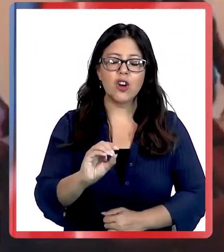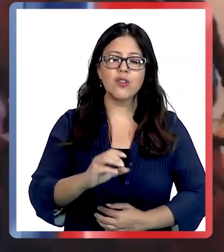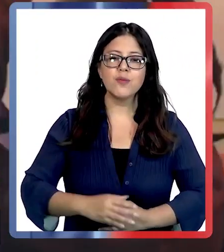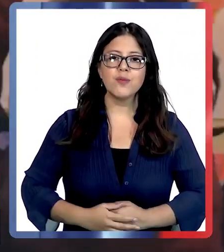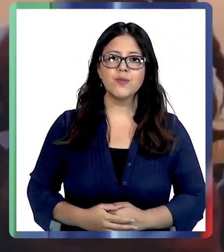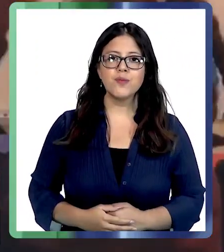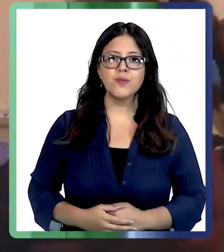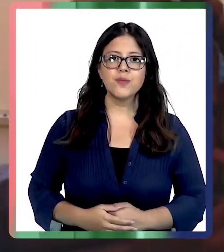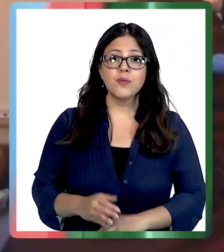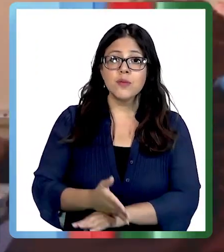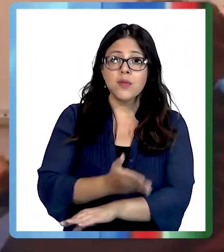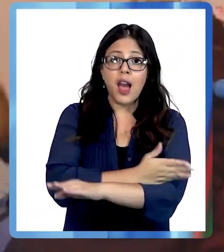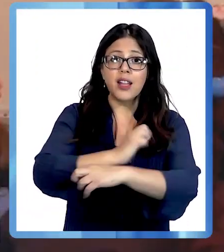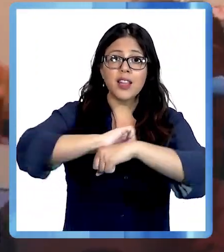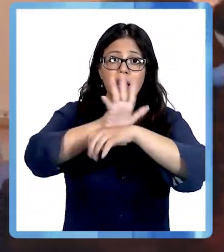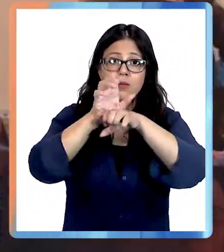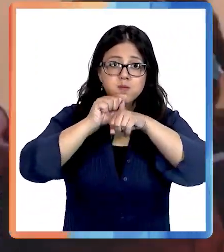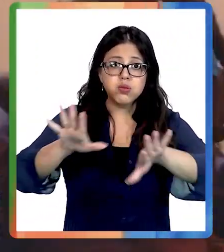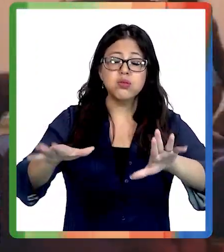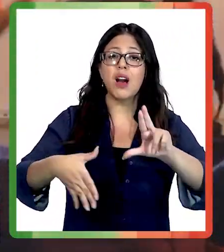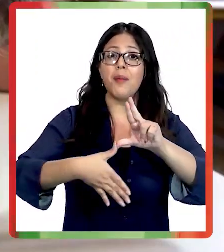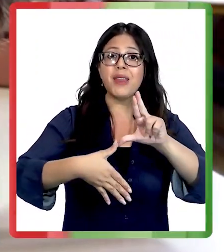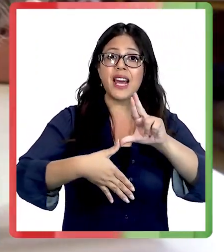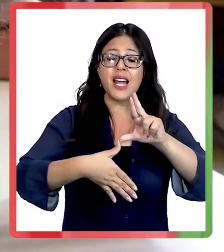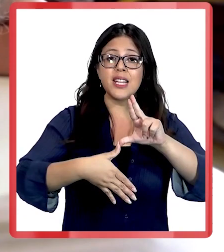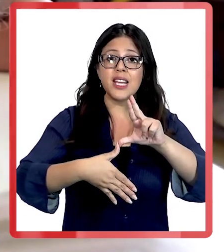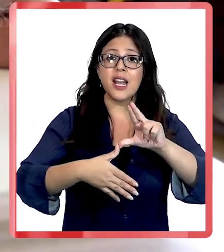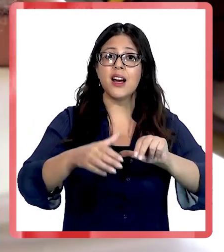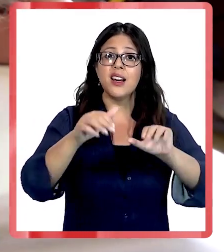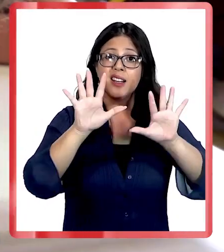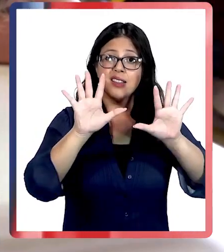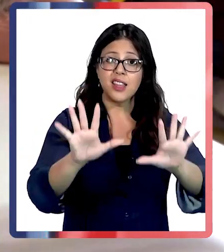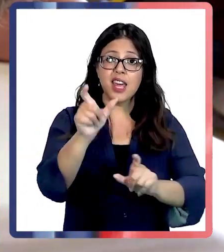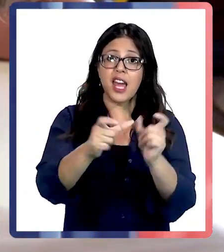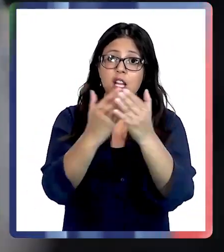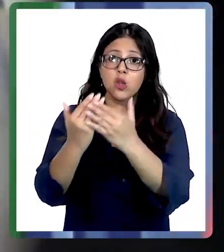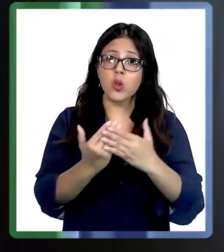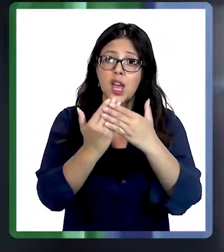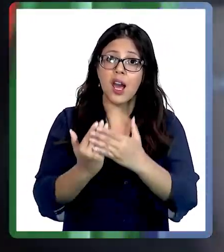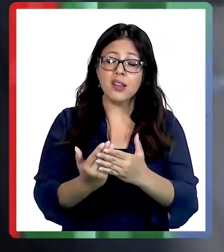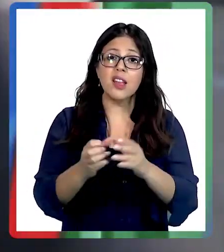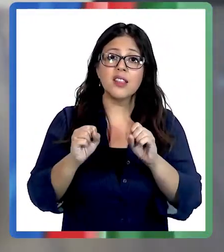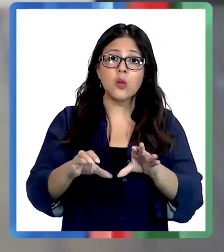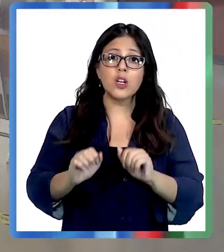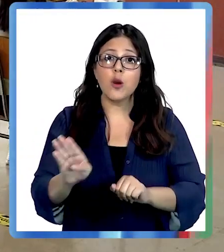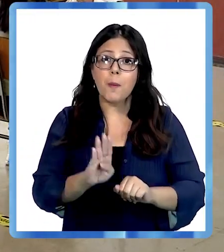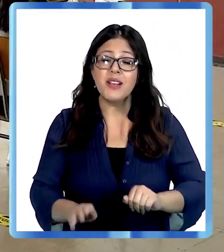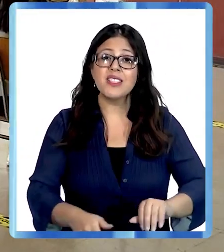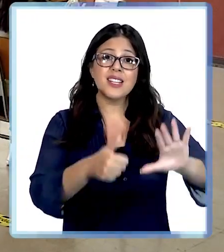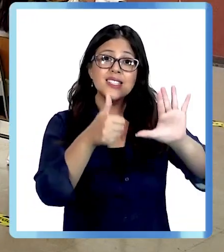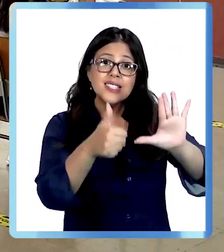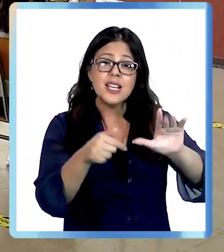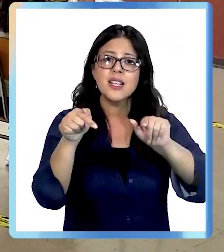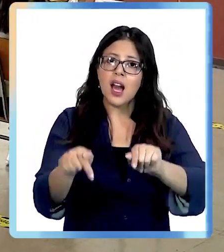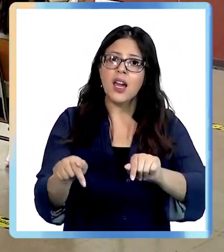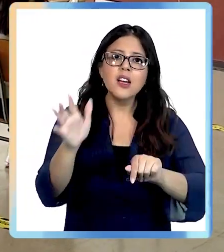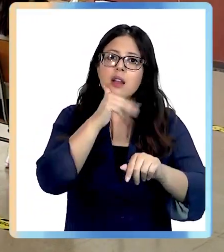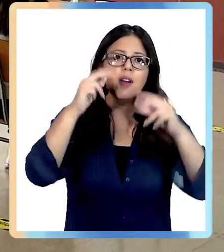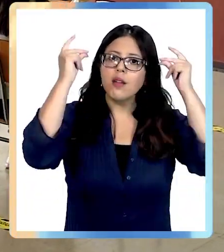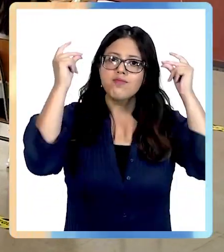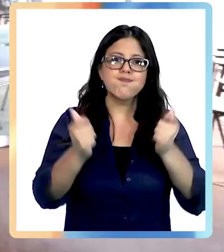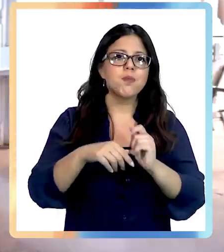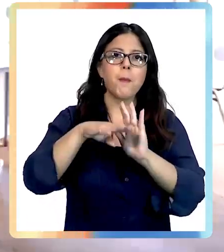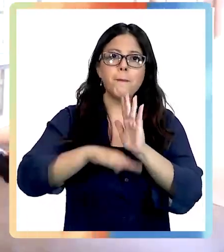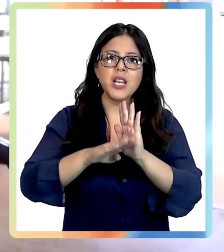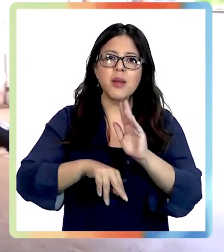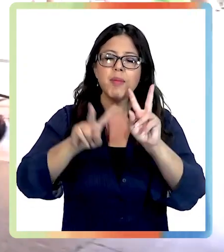6 de cada 10 estudiantes de educación básica no alcanzaban las competencias mínimas en lectura y matemáticas y